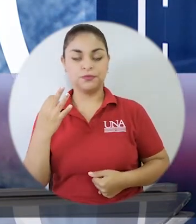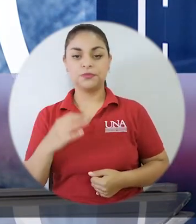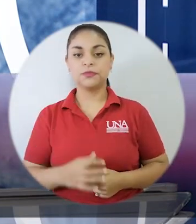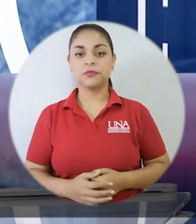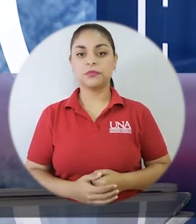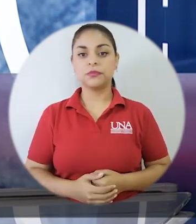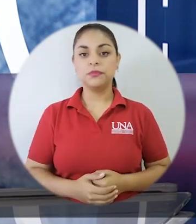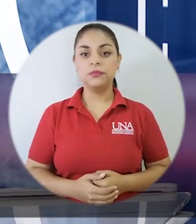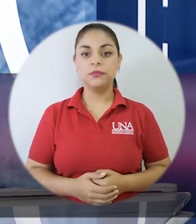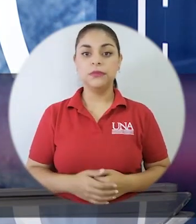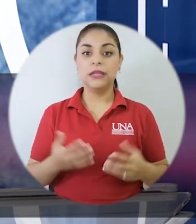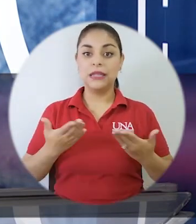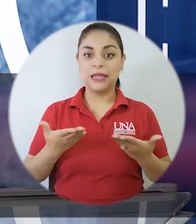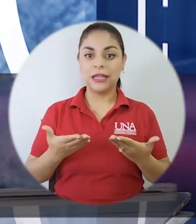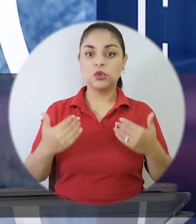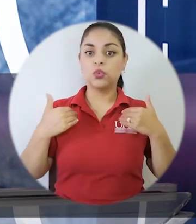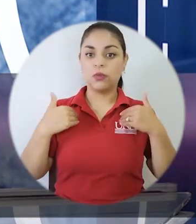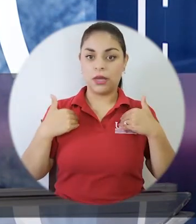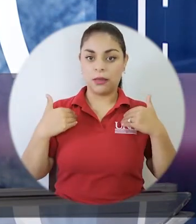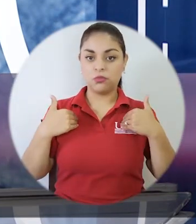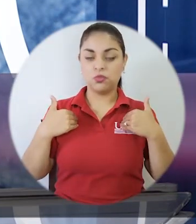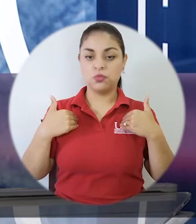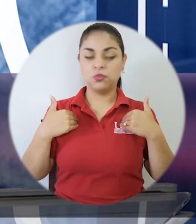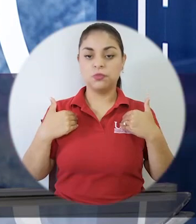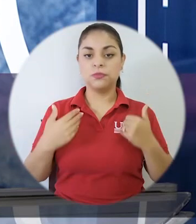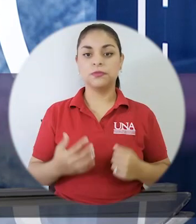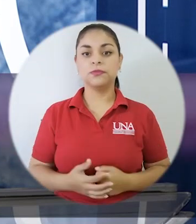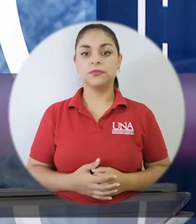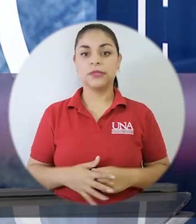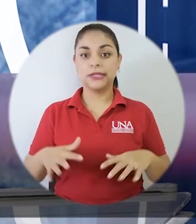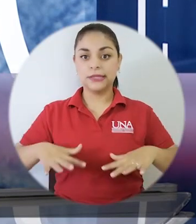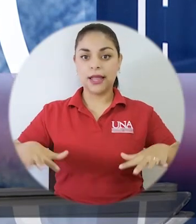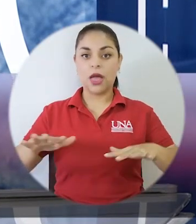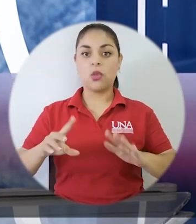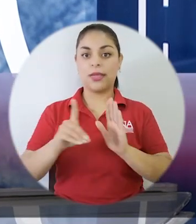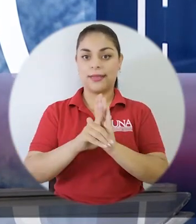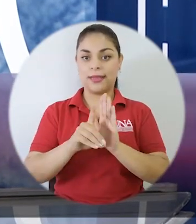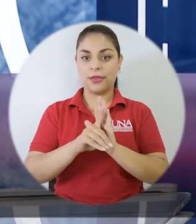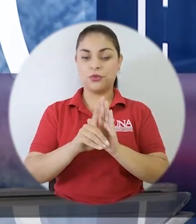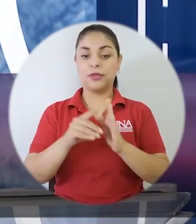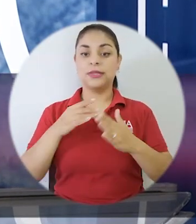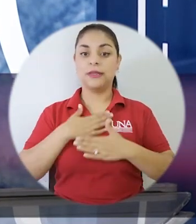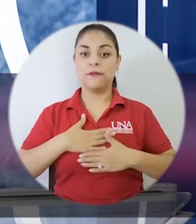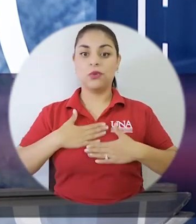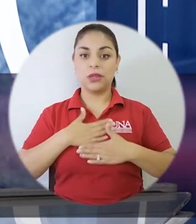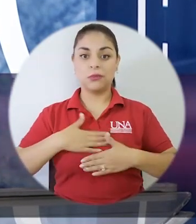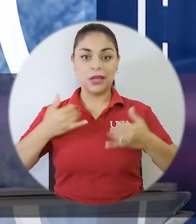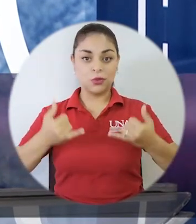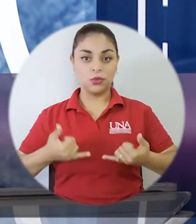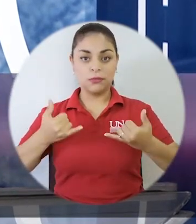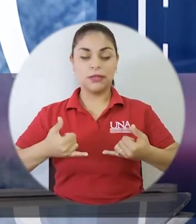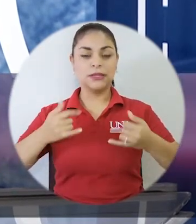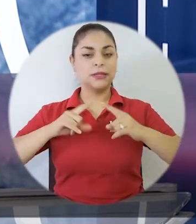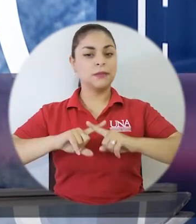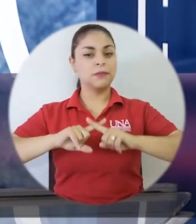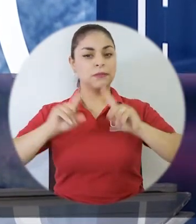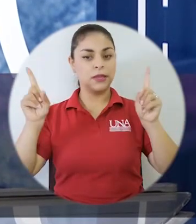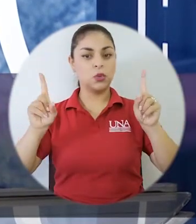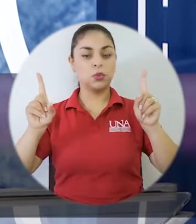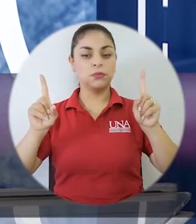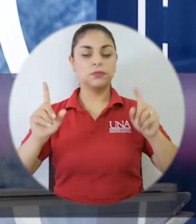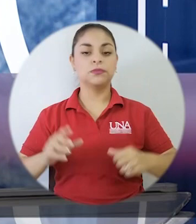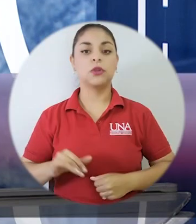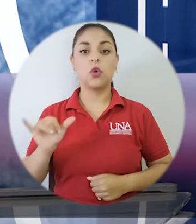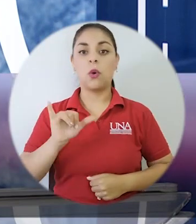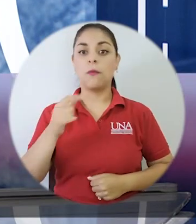forma y que pues nos llevara al estado, ¿verdad?, de derecho que disfrutamos actualmente.